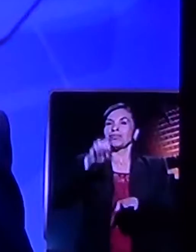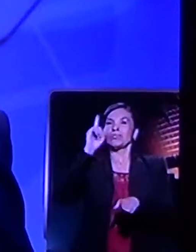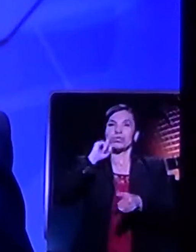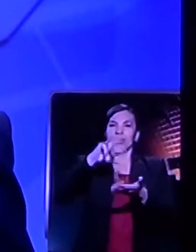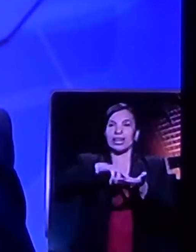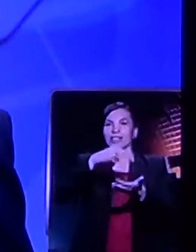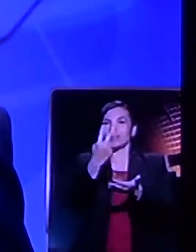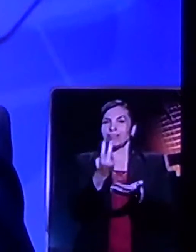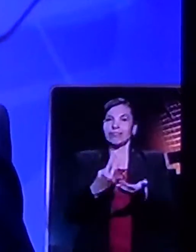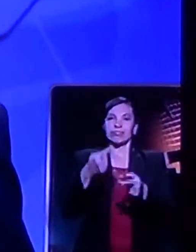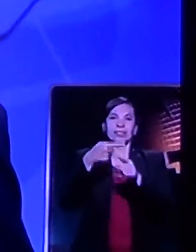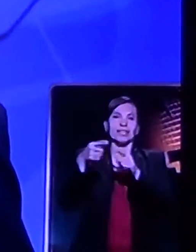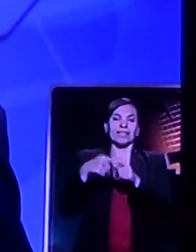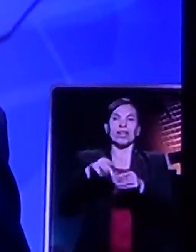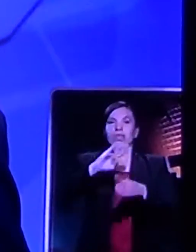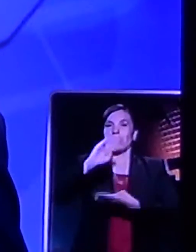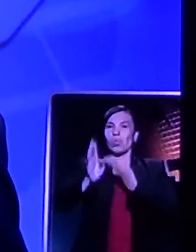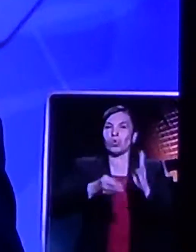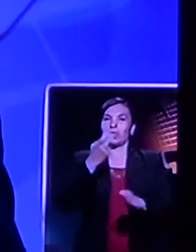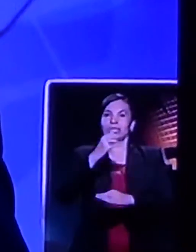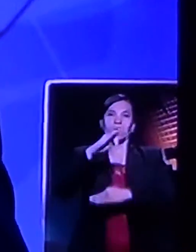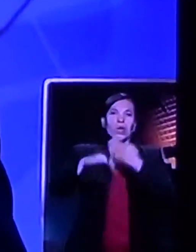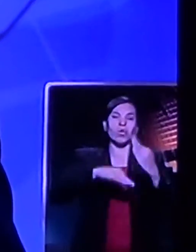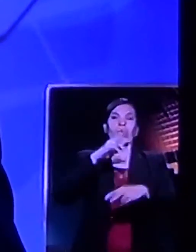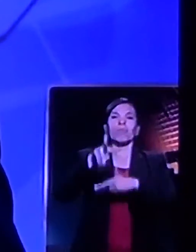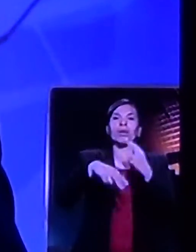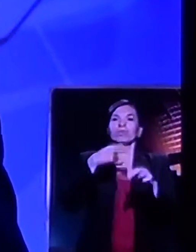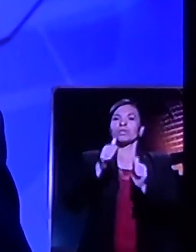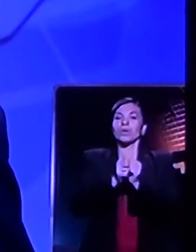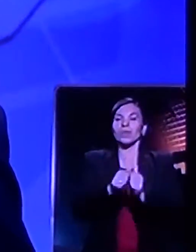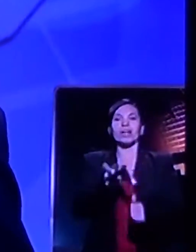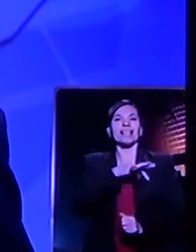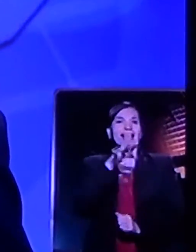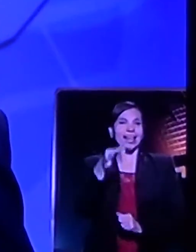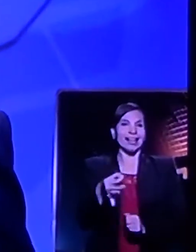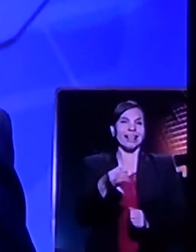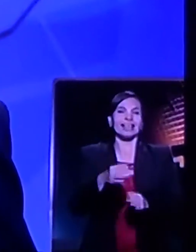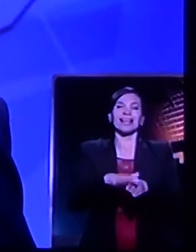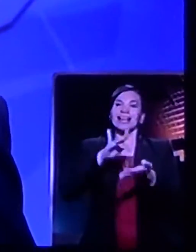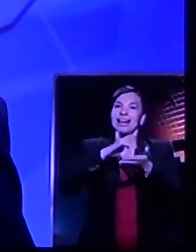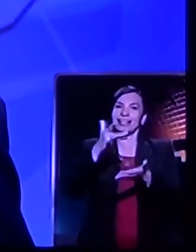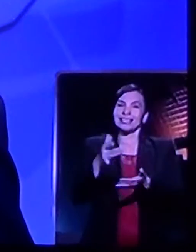longeva gimnasta en el mundo. Es todo por mi parte. Volvemos con Lolita